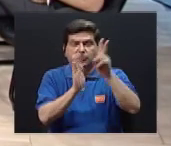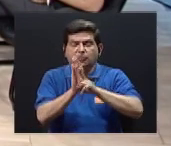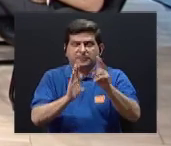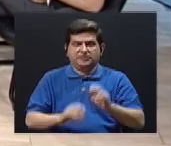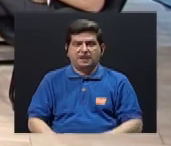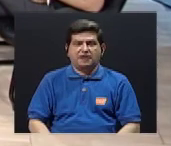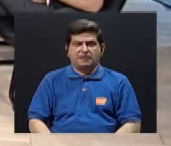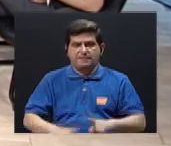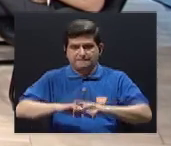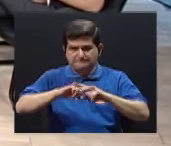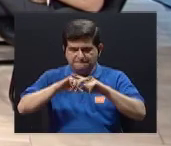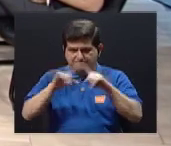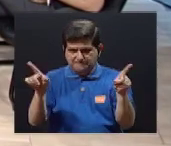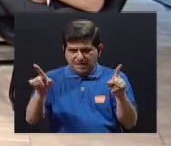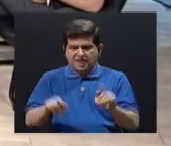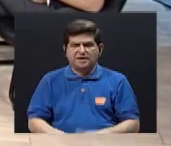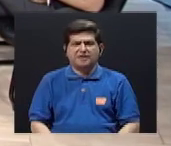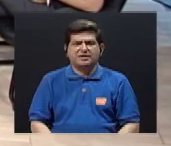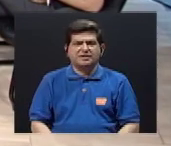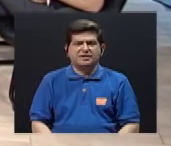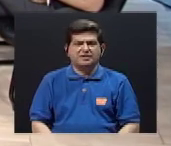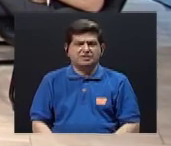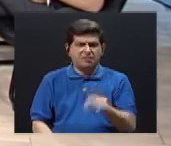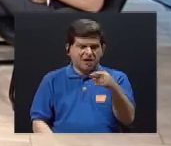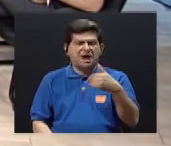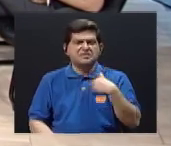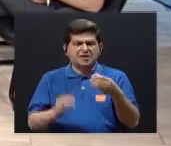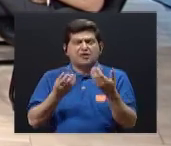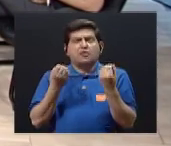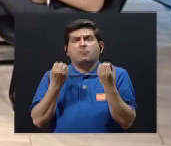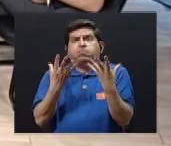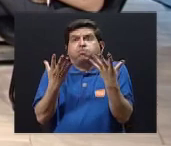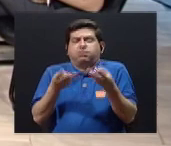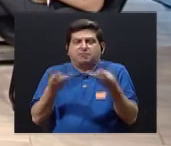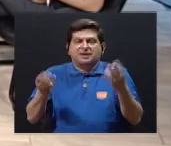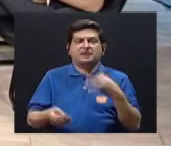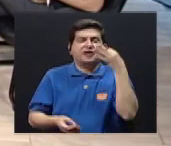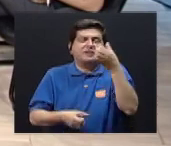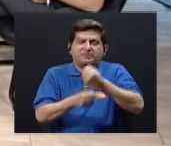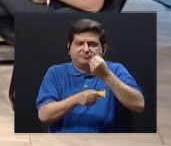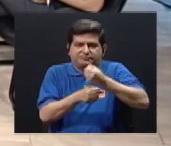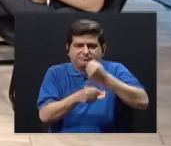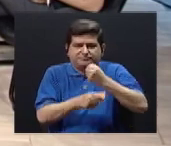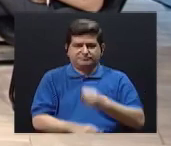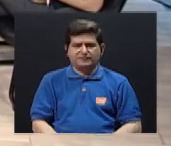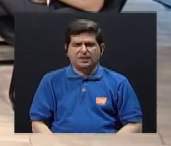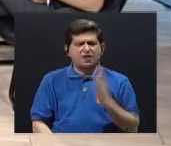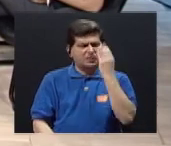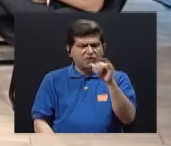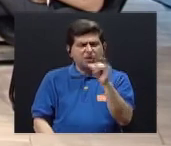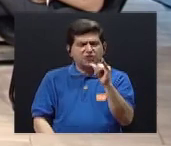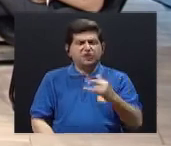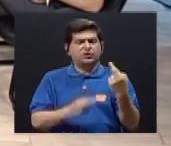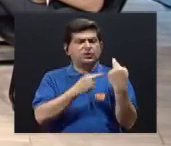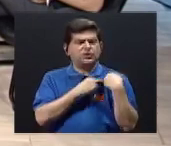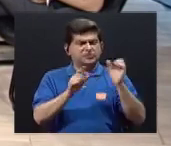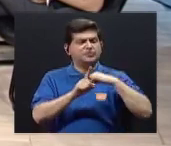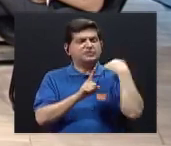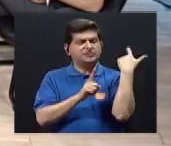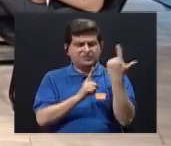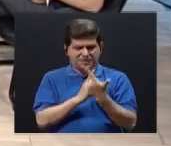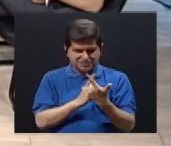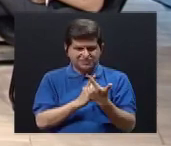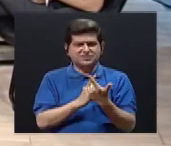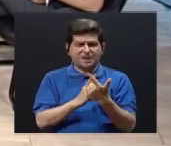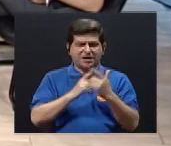documental, ¿verdad? Okay. Pero que nos queda de otra manera, pues mucho más material para seguir trabajando en el futuro. Y es bonito también por la